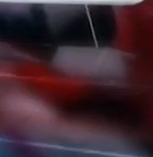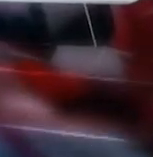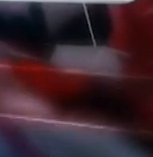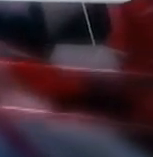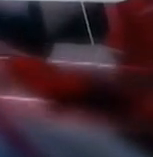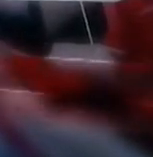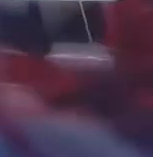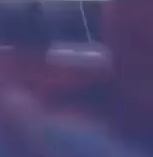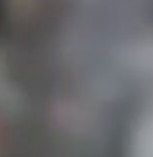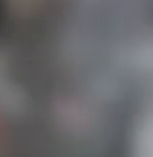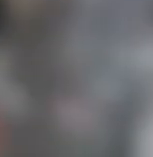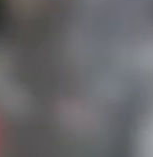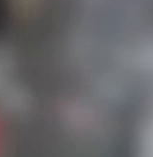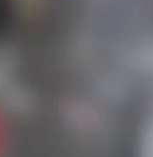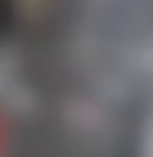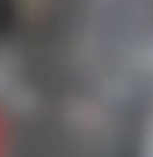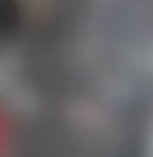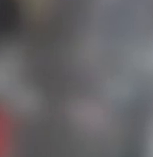Ciudadana y